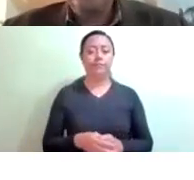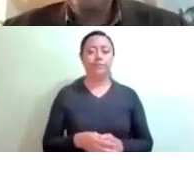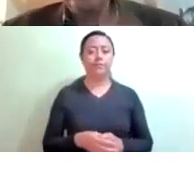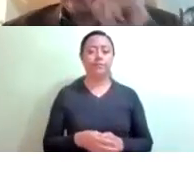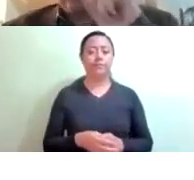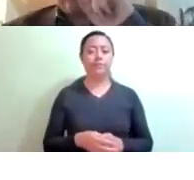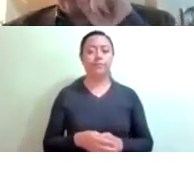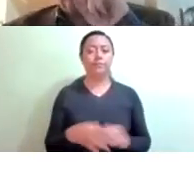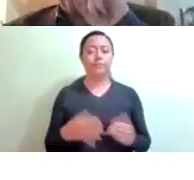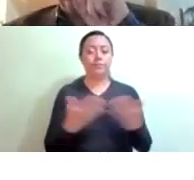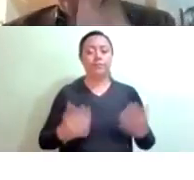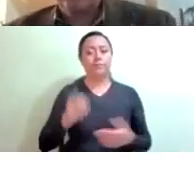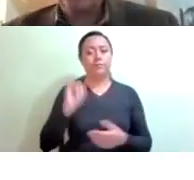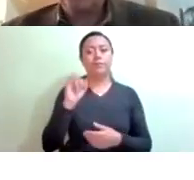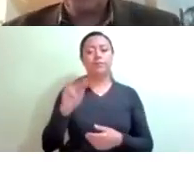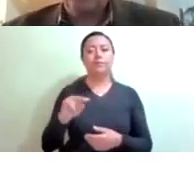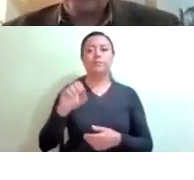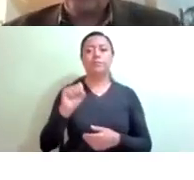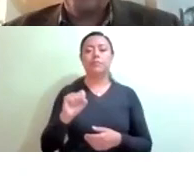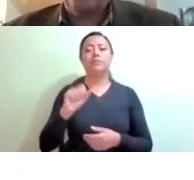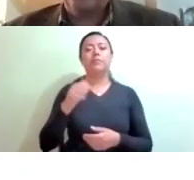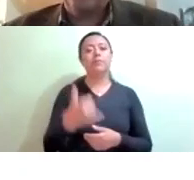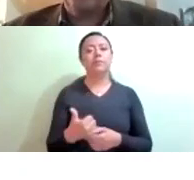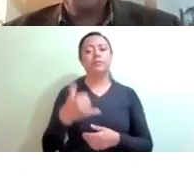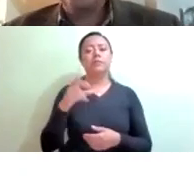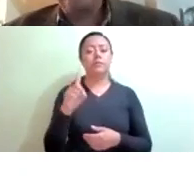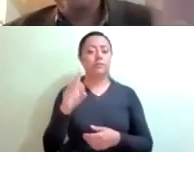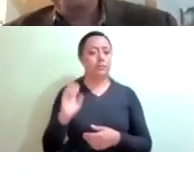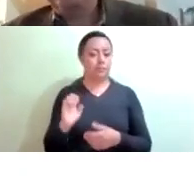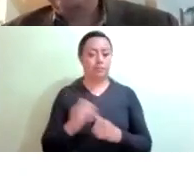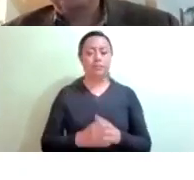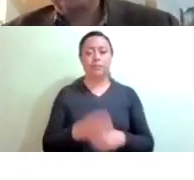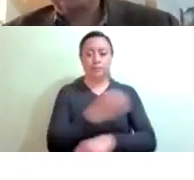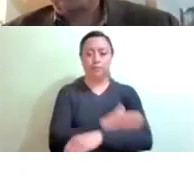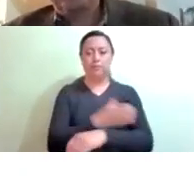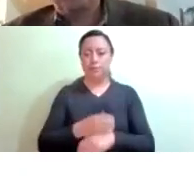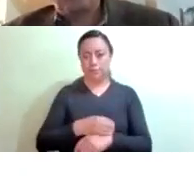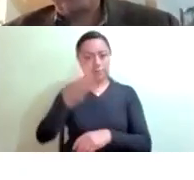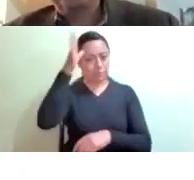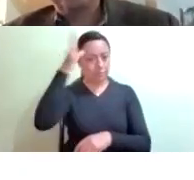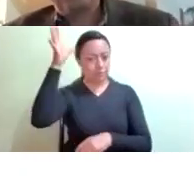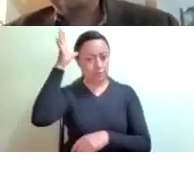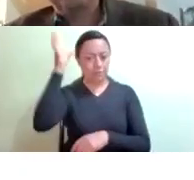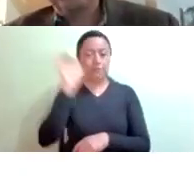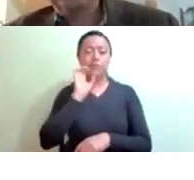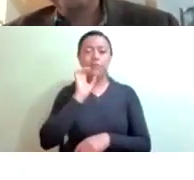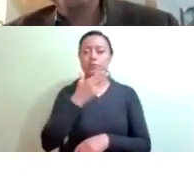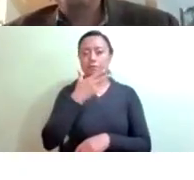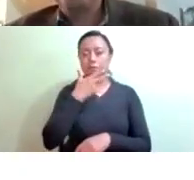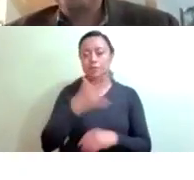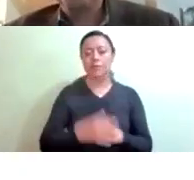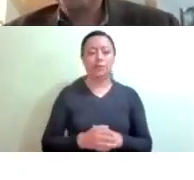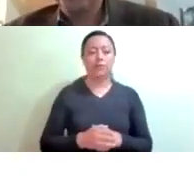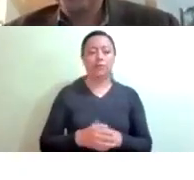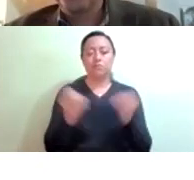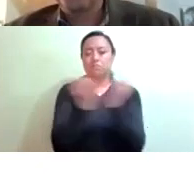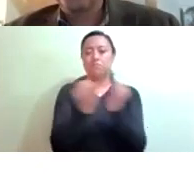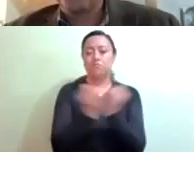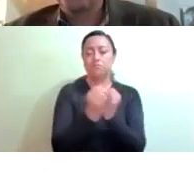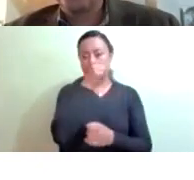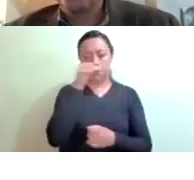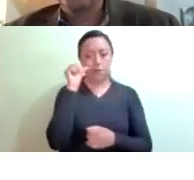En INCIDE acompañamos en Cuauhtémoc, Chihuahua. Miren, también hicimos este proyecto en Juárez, pero en Juárez todavía no termina, por eso no les doy